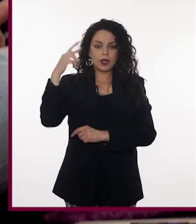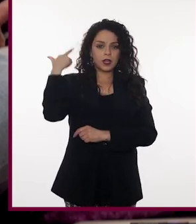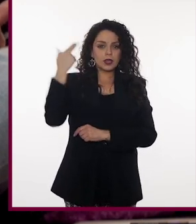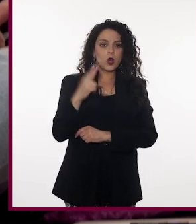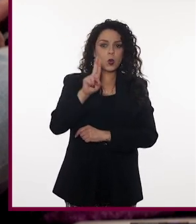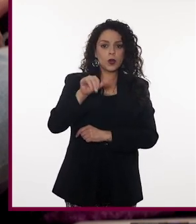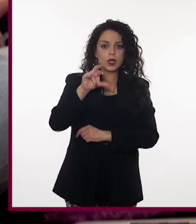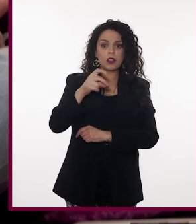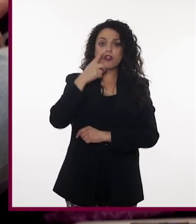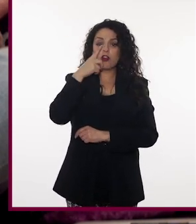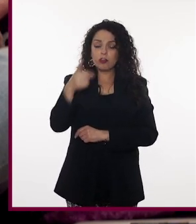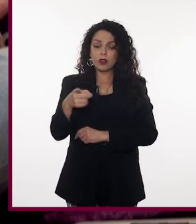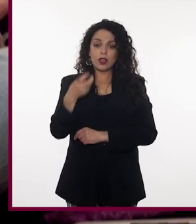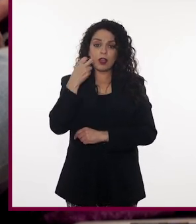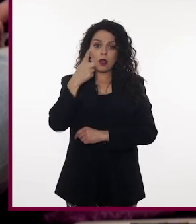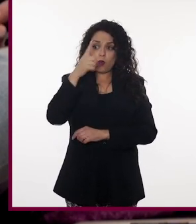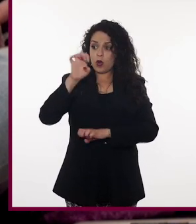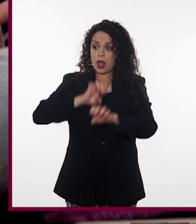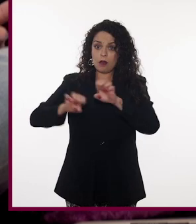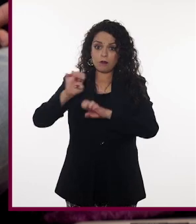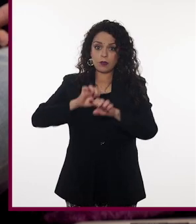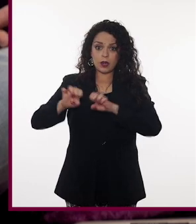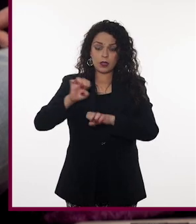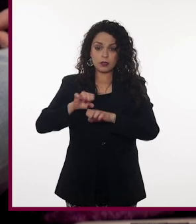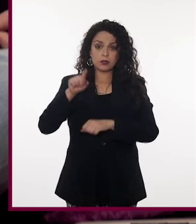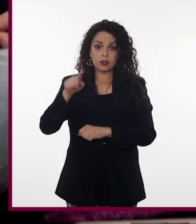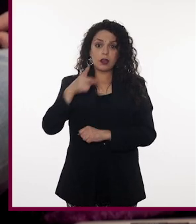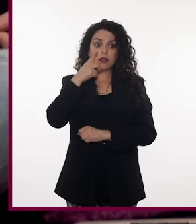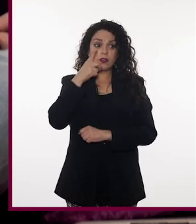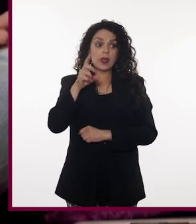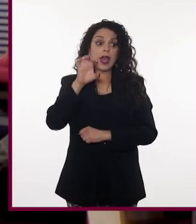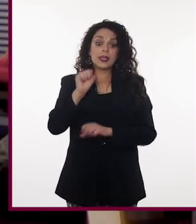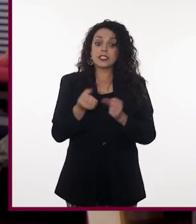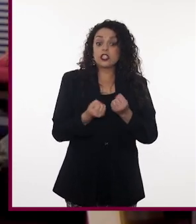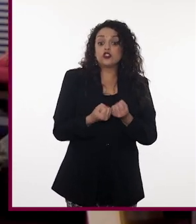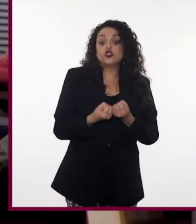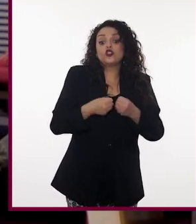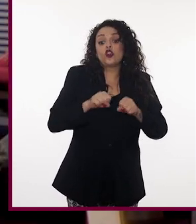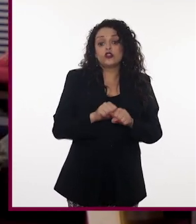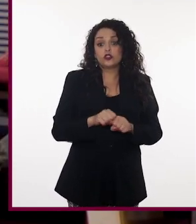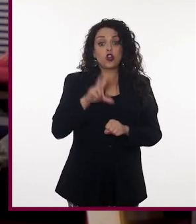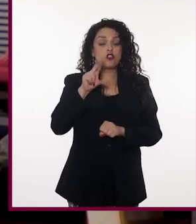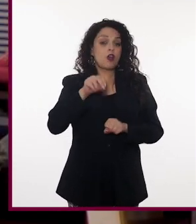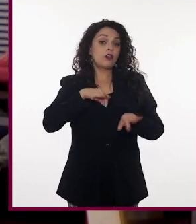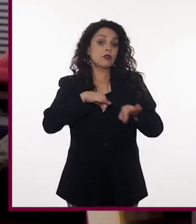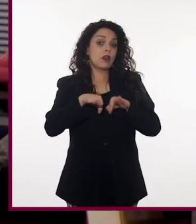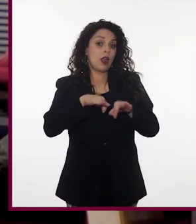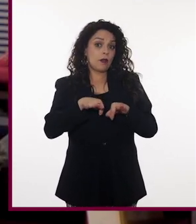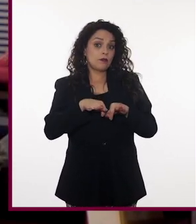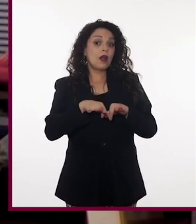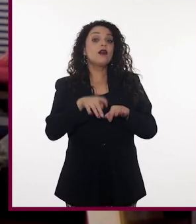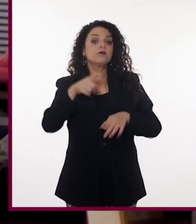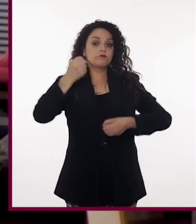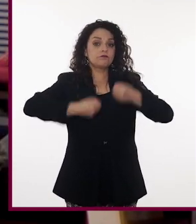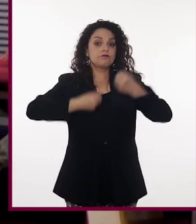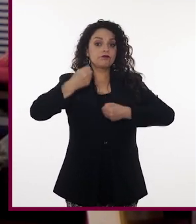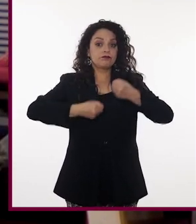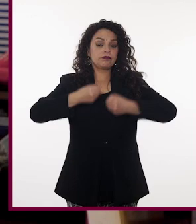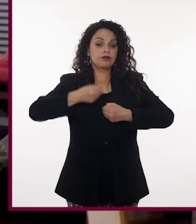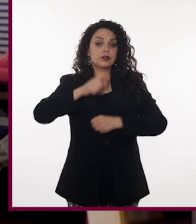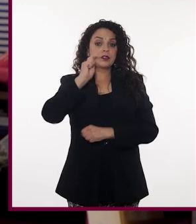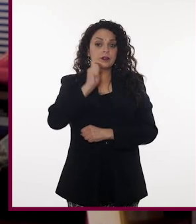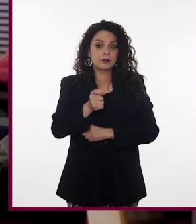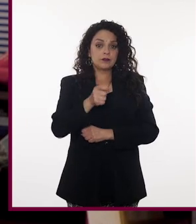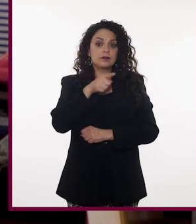rechazó el argumento de una de estas empresas de repartidores que considera socios y no trabajadores a los conductores que brindan